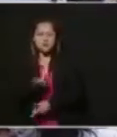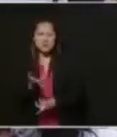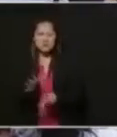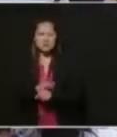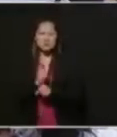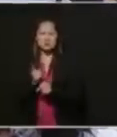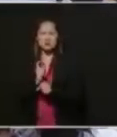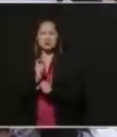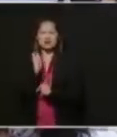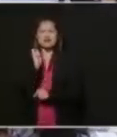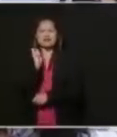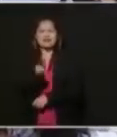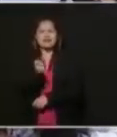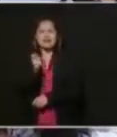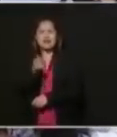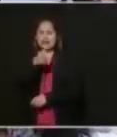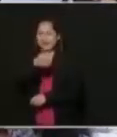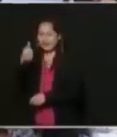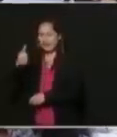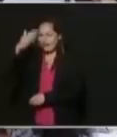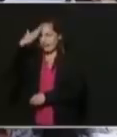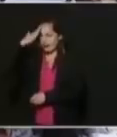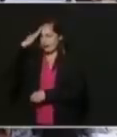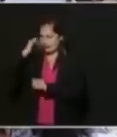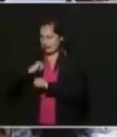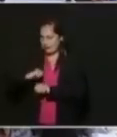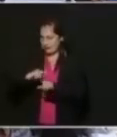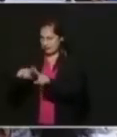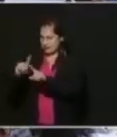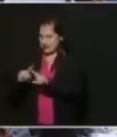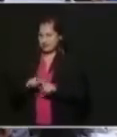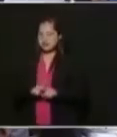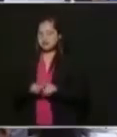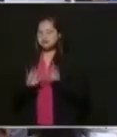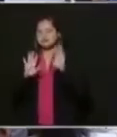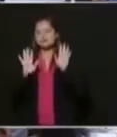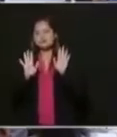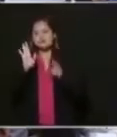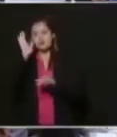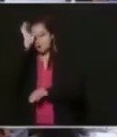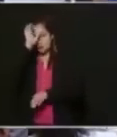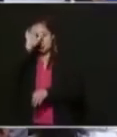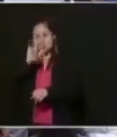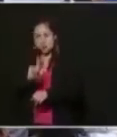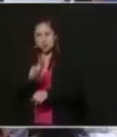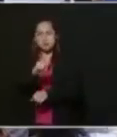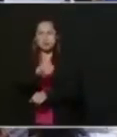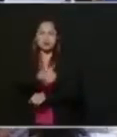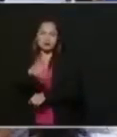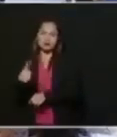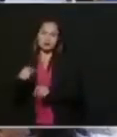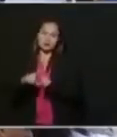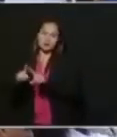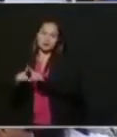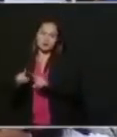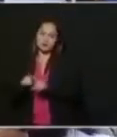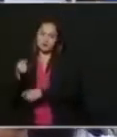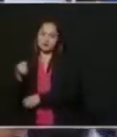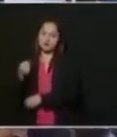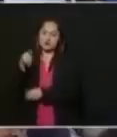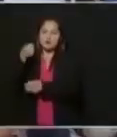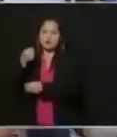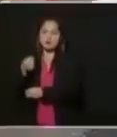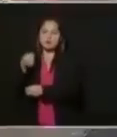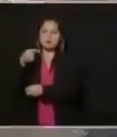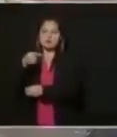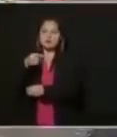para específicamente cada líder. Bueno, cada cultura tiene una forma específica y claro, hay bastones de mando distintos en